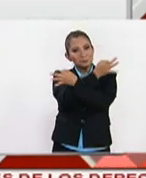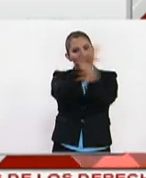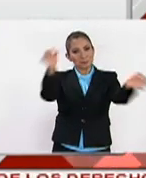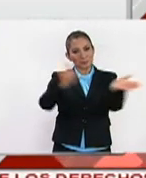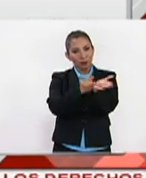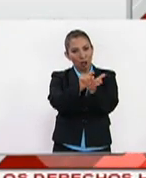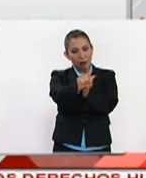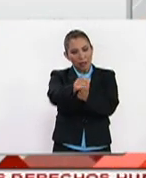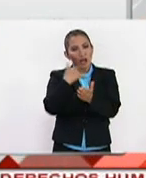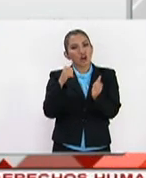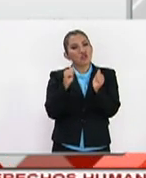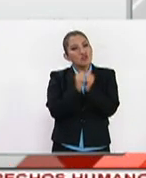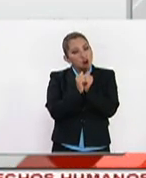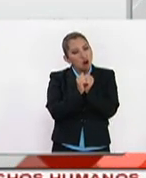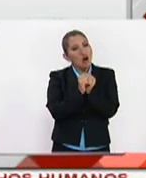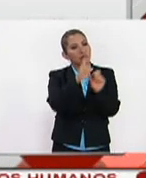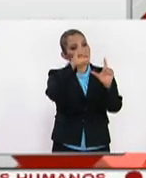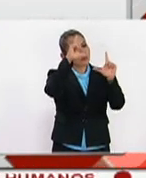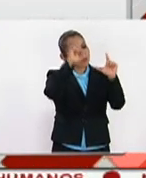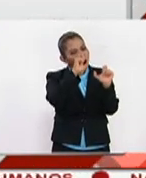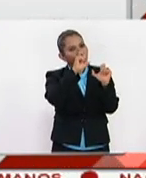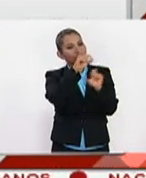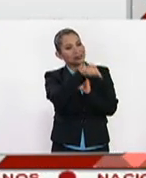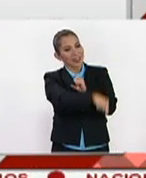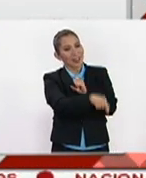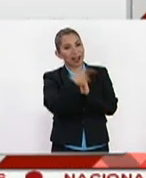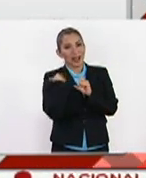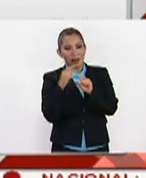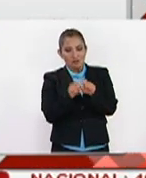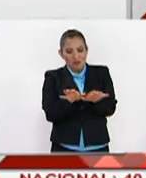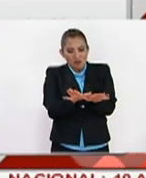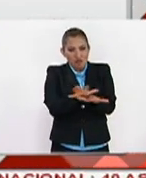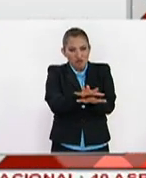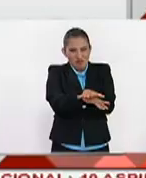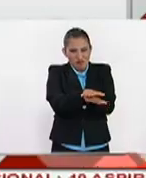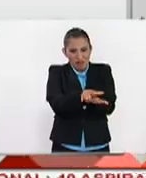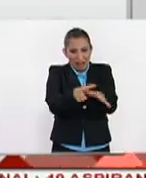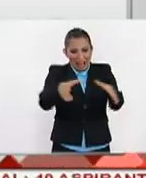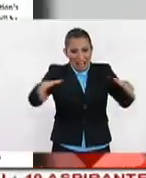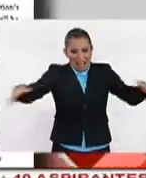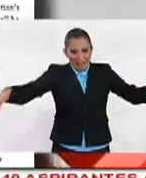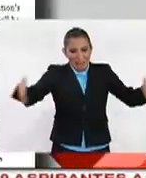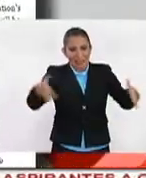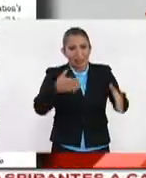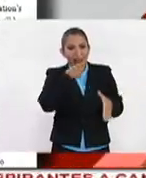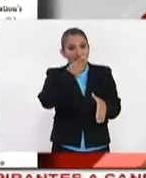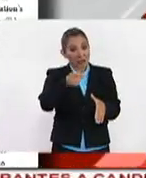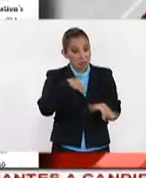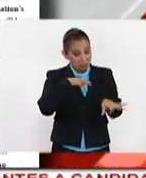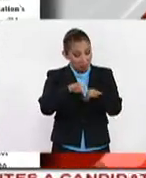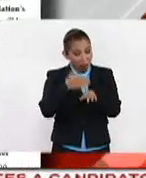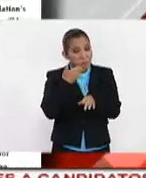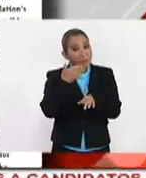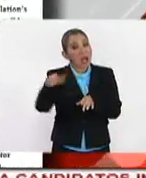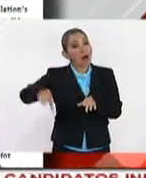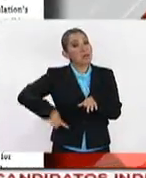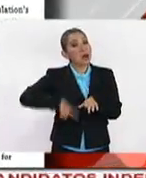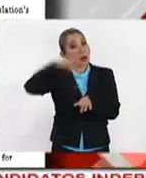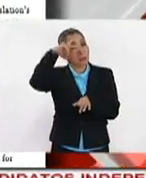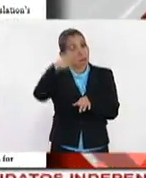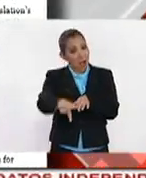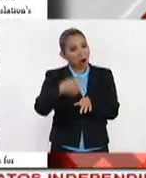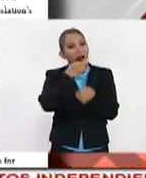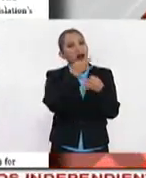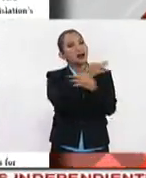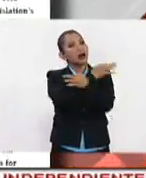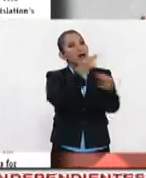en Twitter lo acompañó con la foto de una matarraya gigante. Publicó gran trabajo del gobierno de México luego